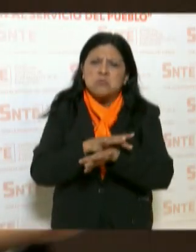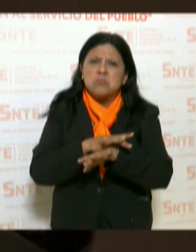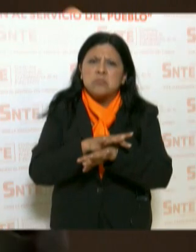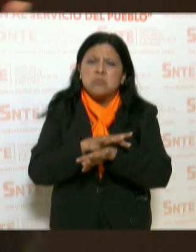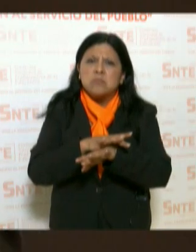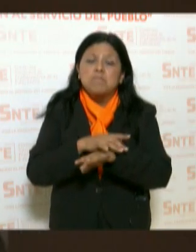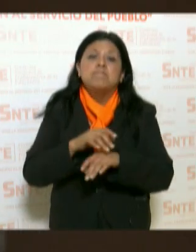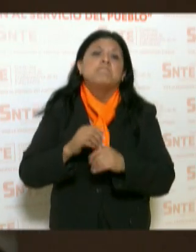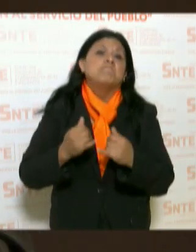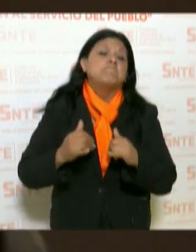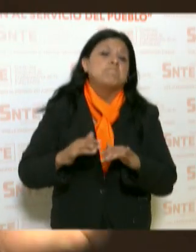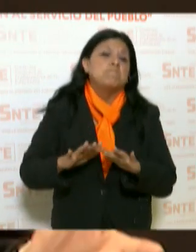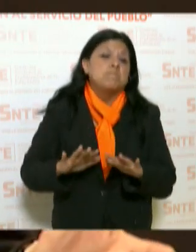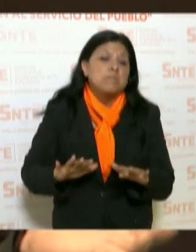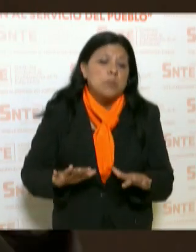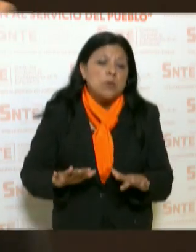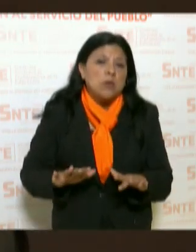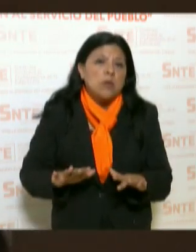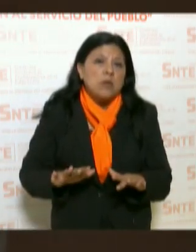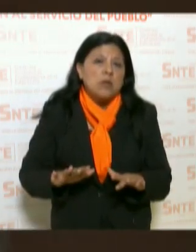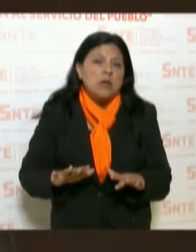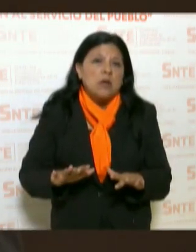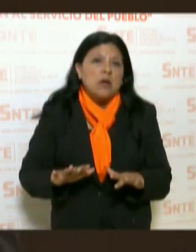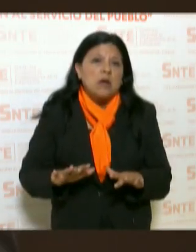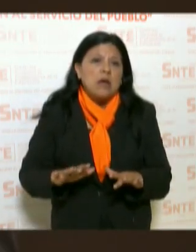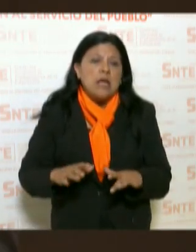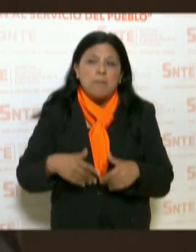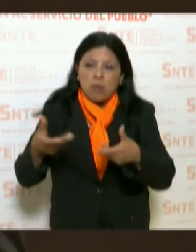ya iba a llegar